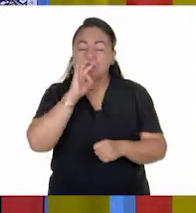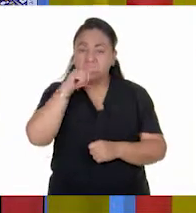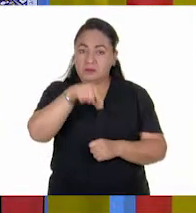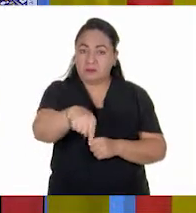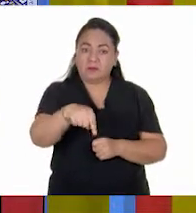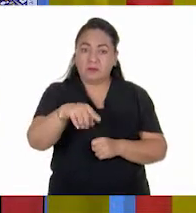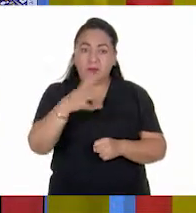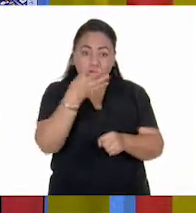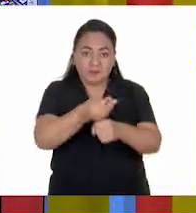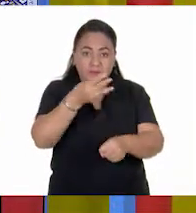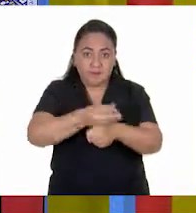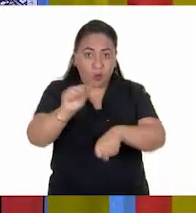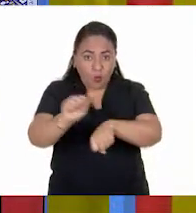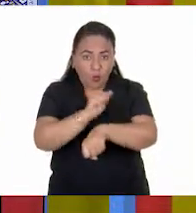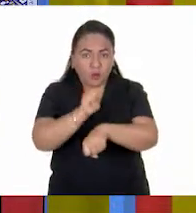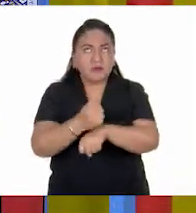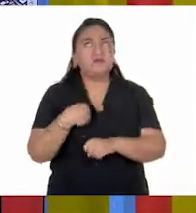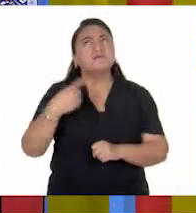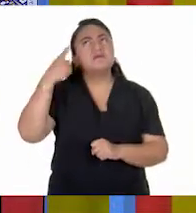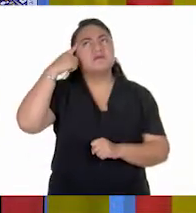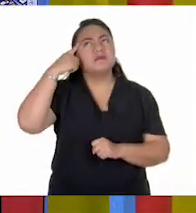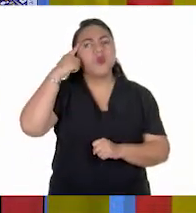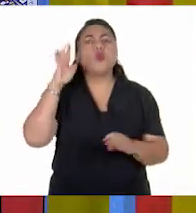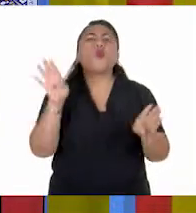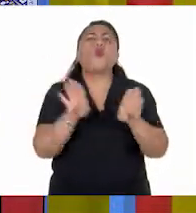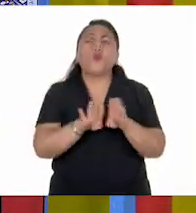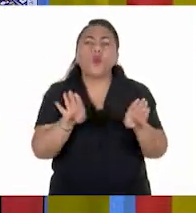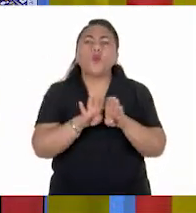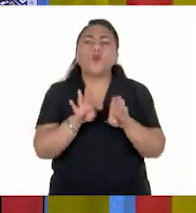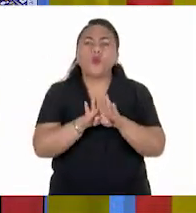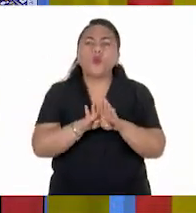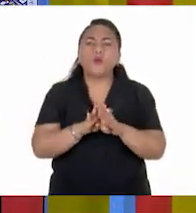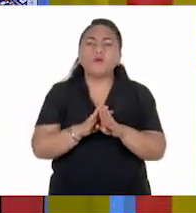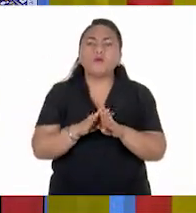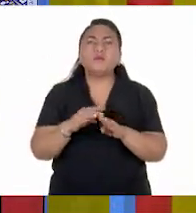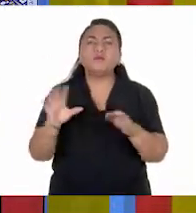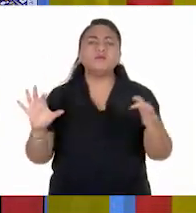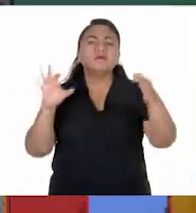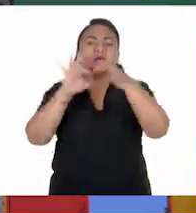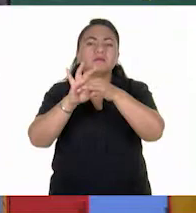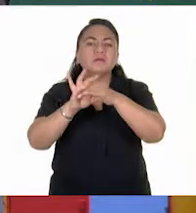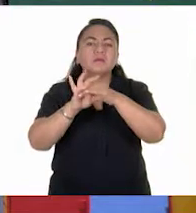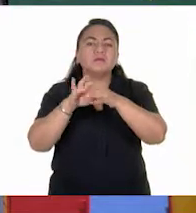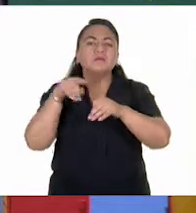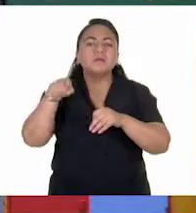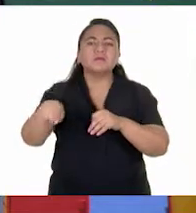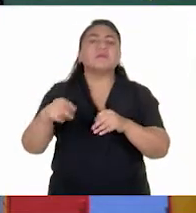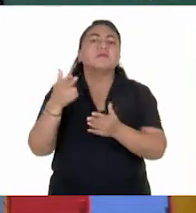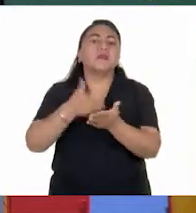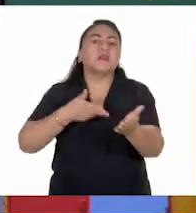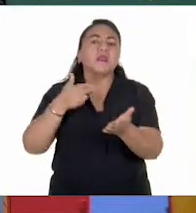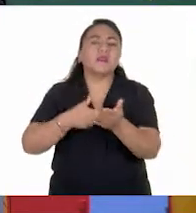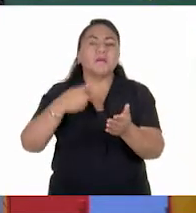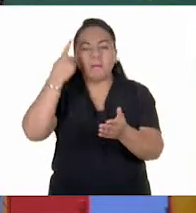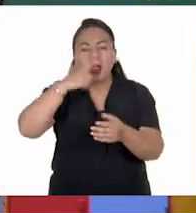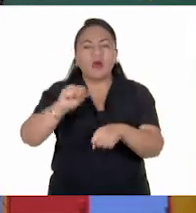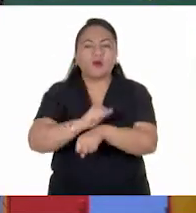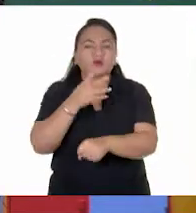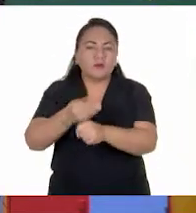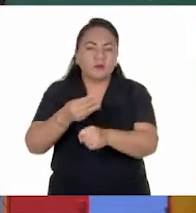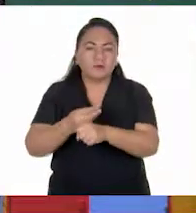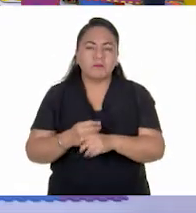arreglan, por ejemplo, autos, ¿cómo se te ocurre, Pili, que podría representar un taller mecánico? Pues yo tal vez pondría un